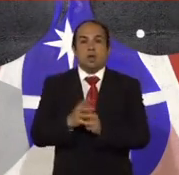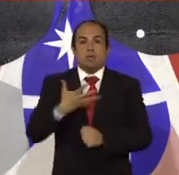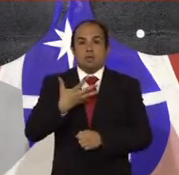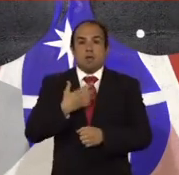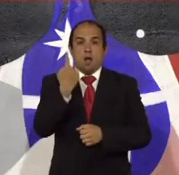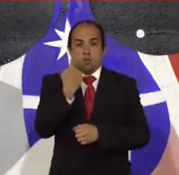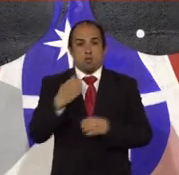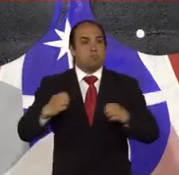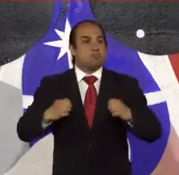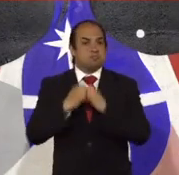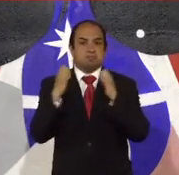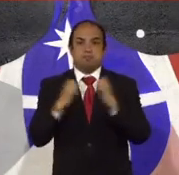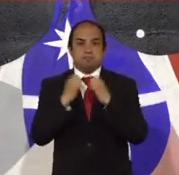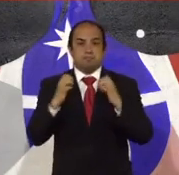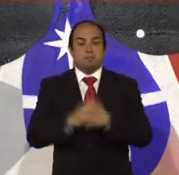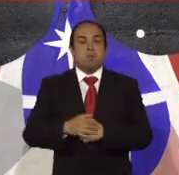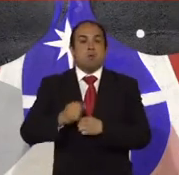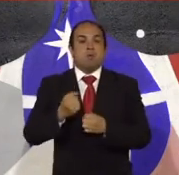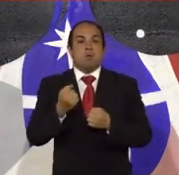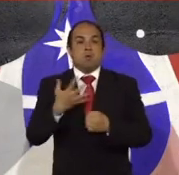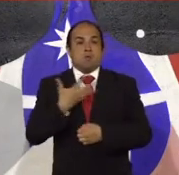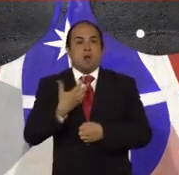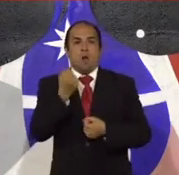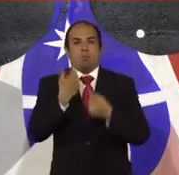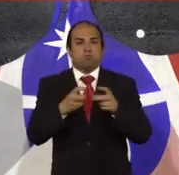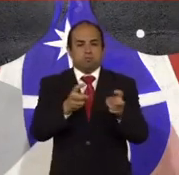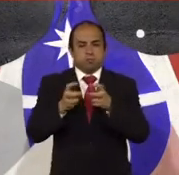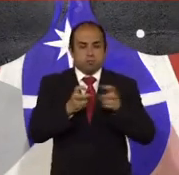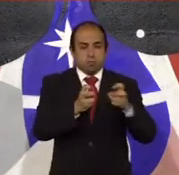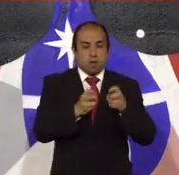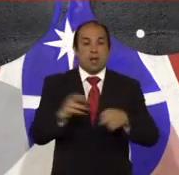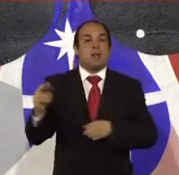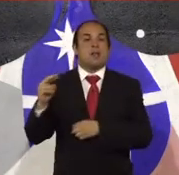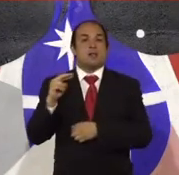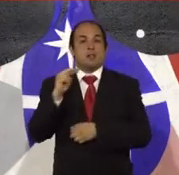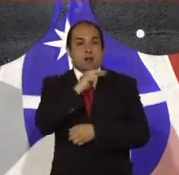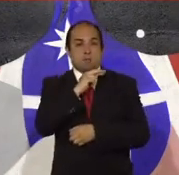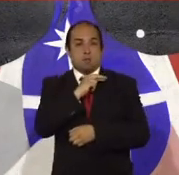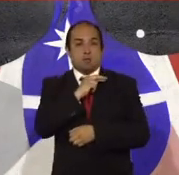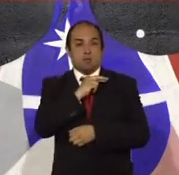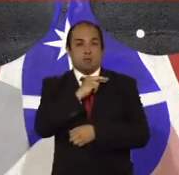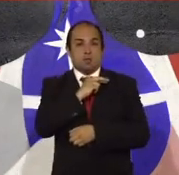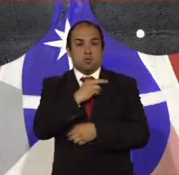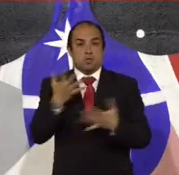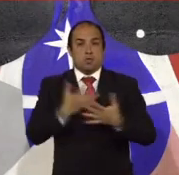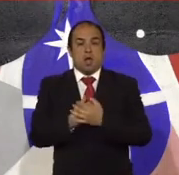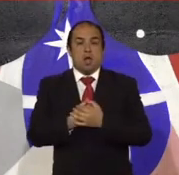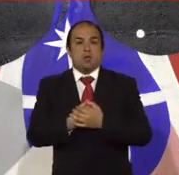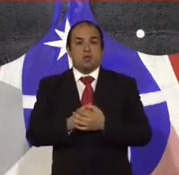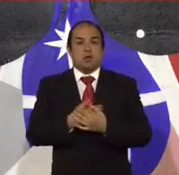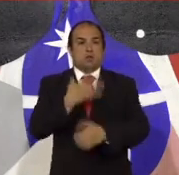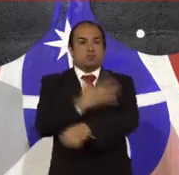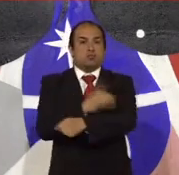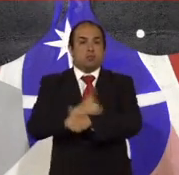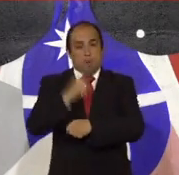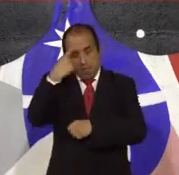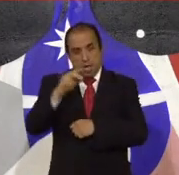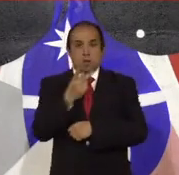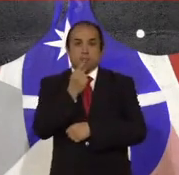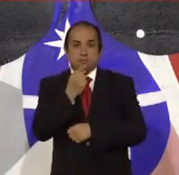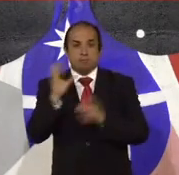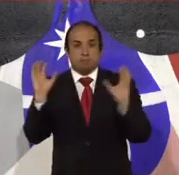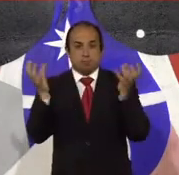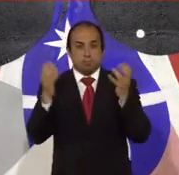uno una emergencia o haya algún delito, y de inmediato se opera para que una patrulla pueda llegar al